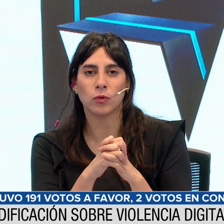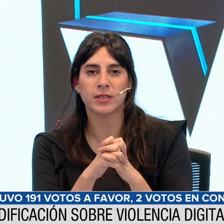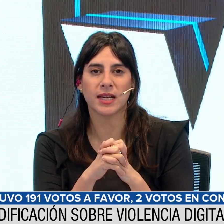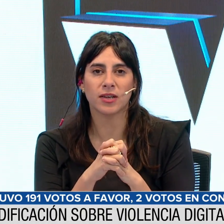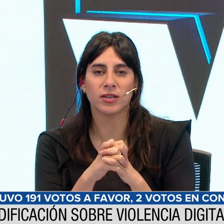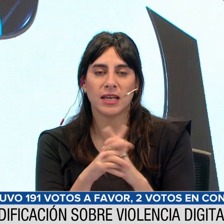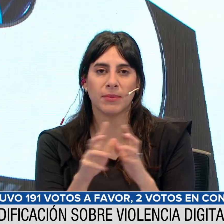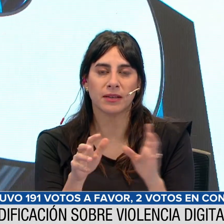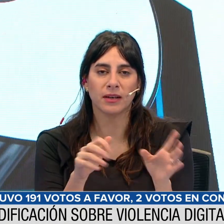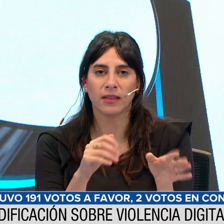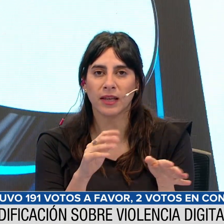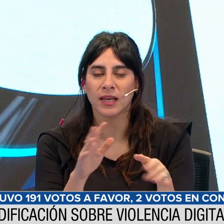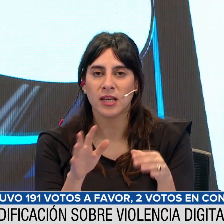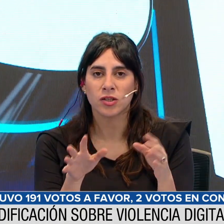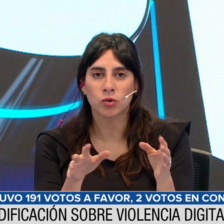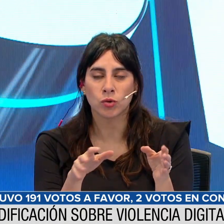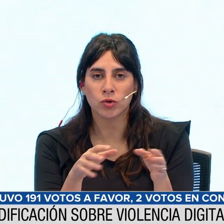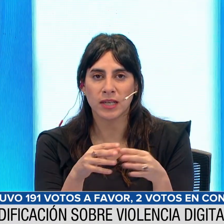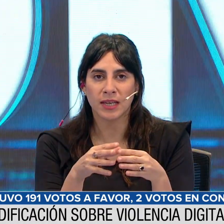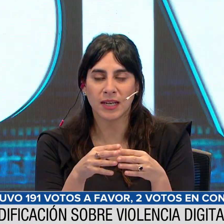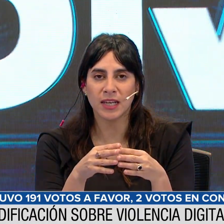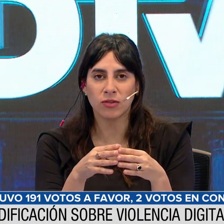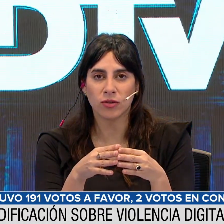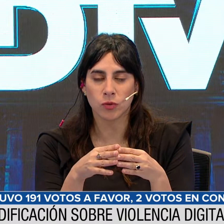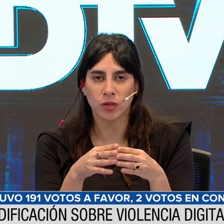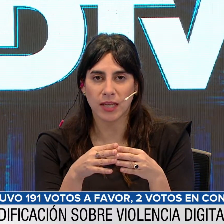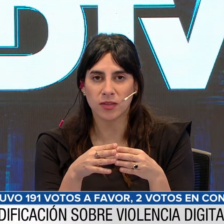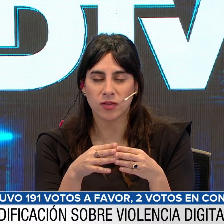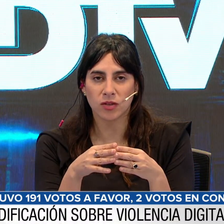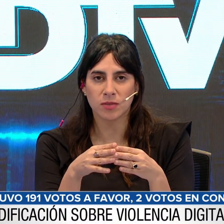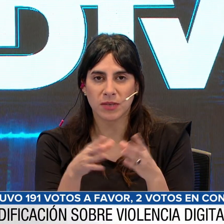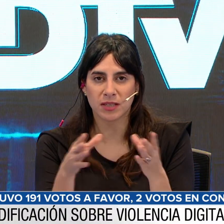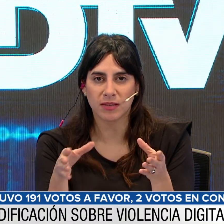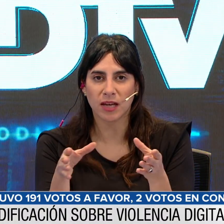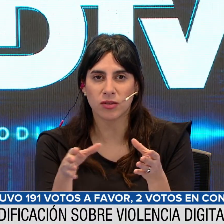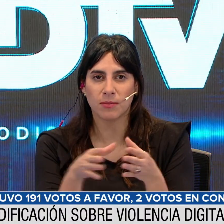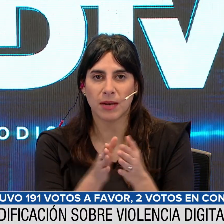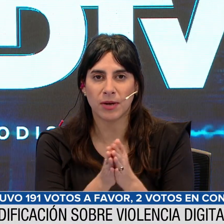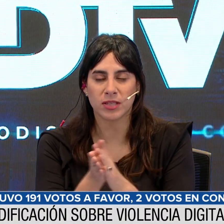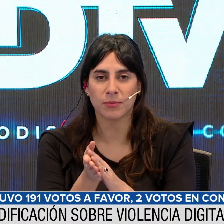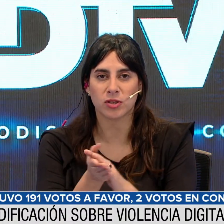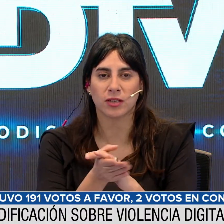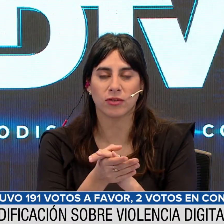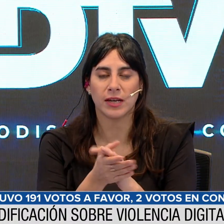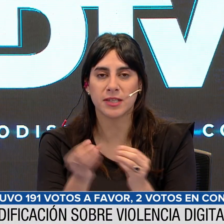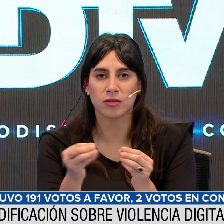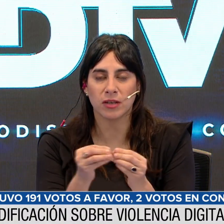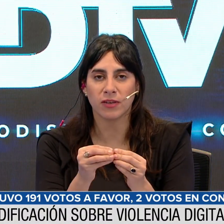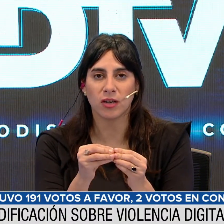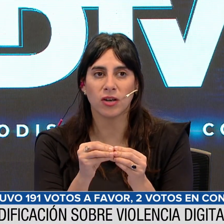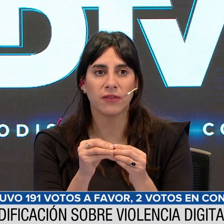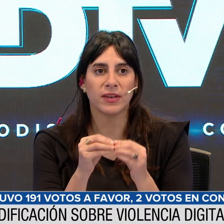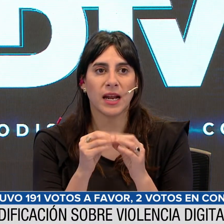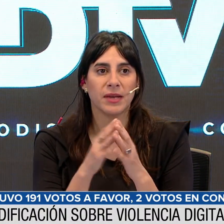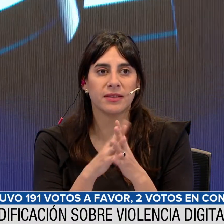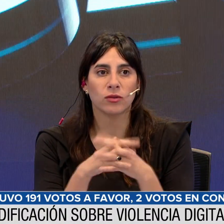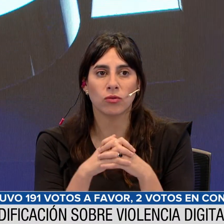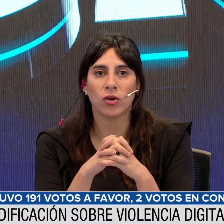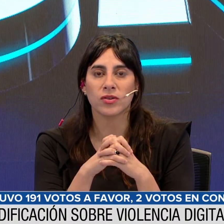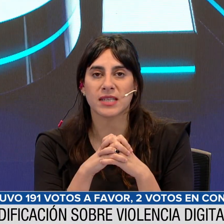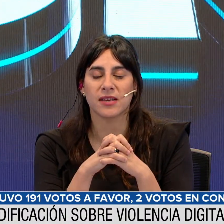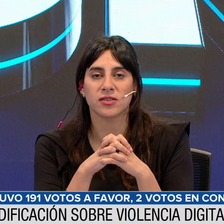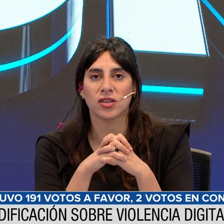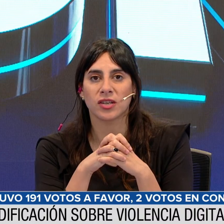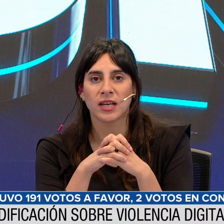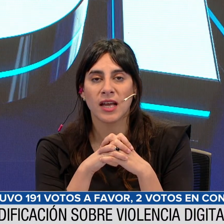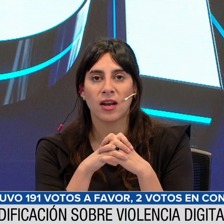que impulsaron y a partir de sus escritos, sus textos presentados y plasmados en proyecto de ley se unificó y finalmente